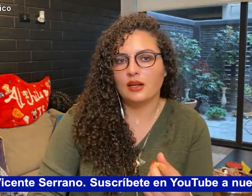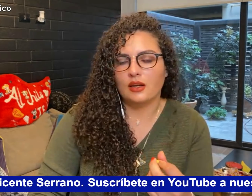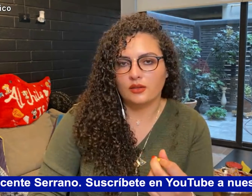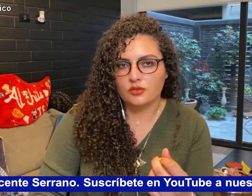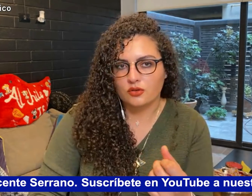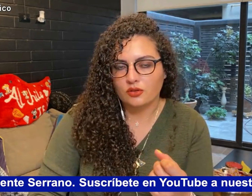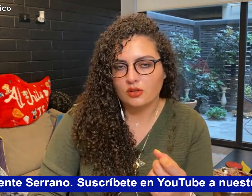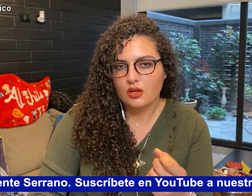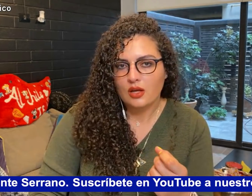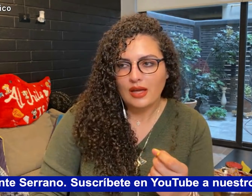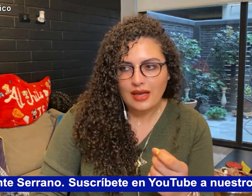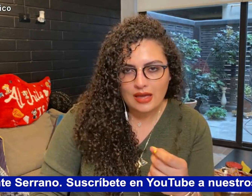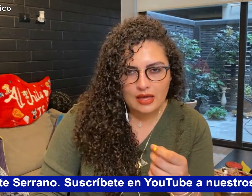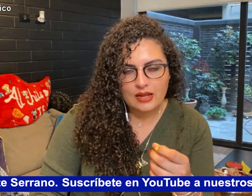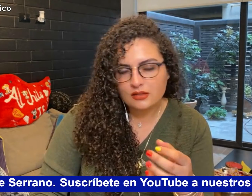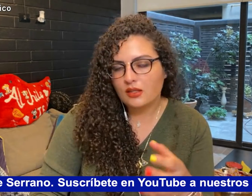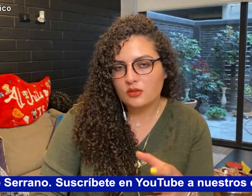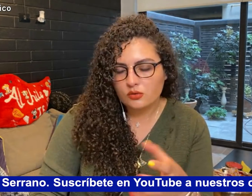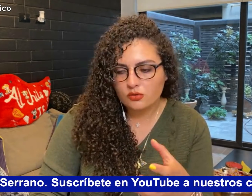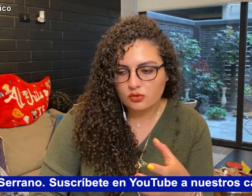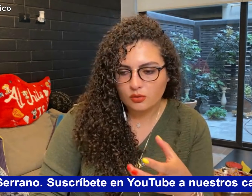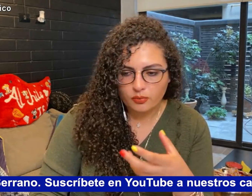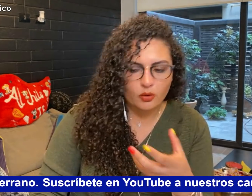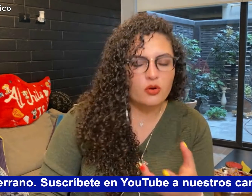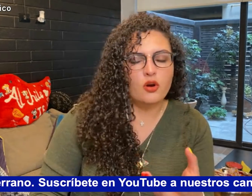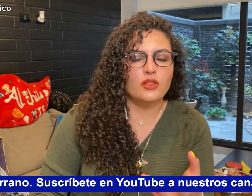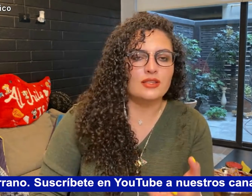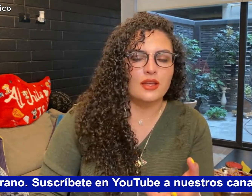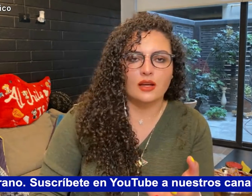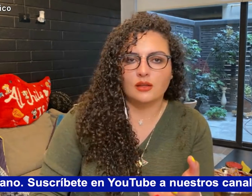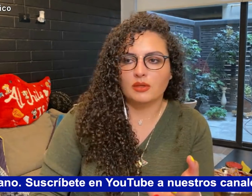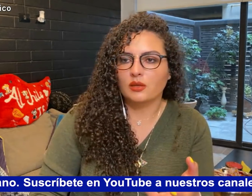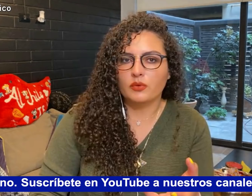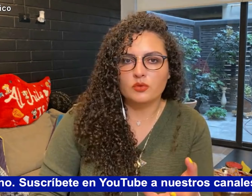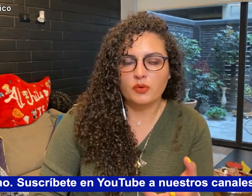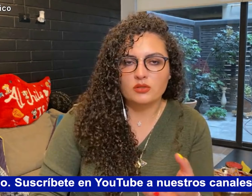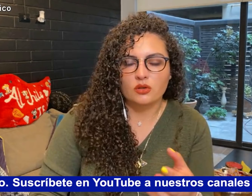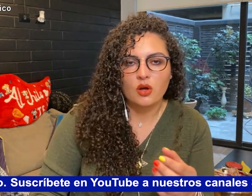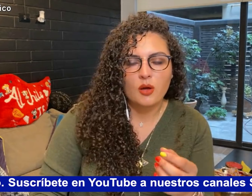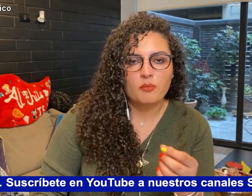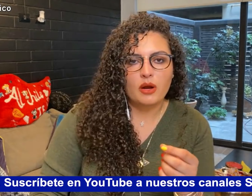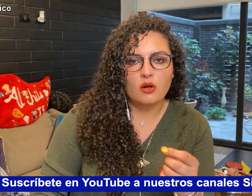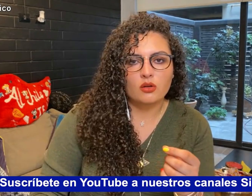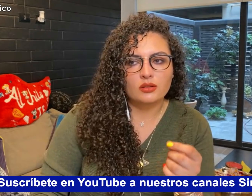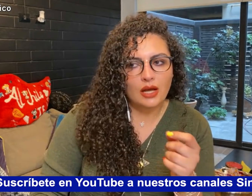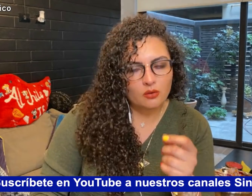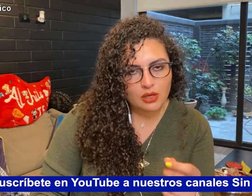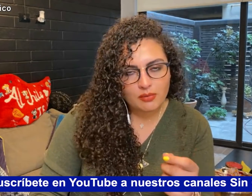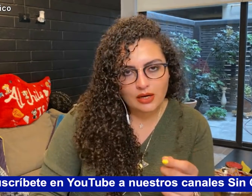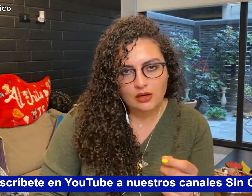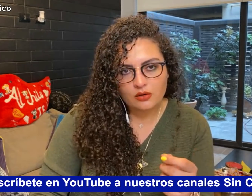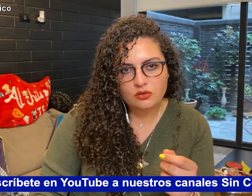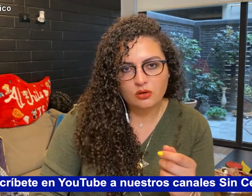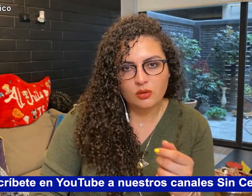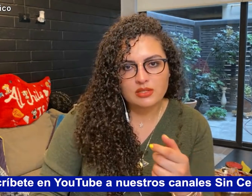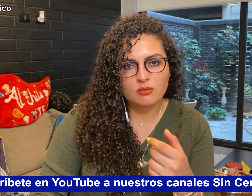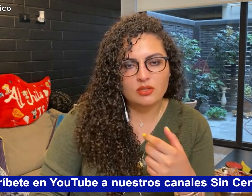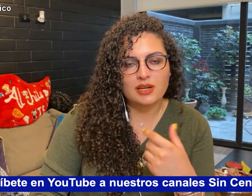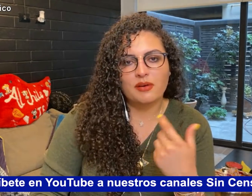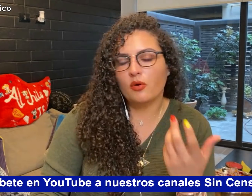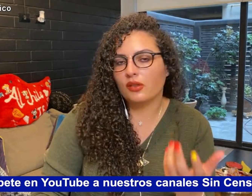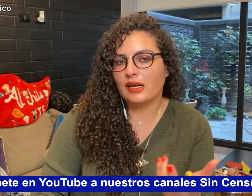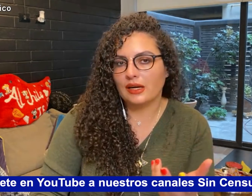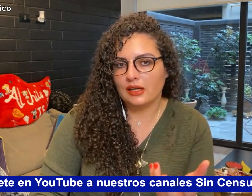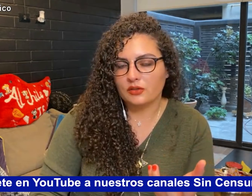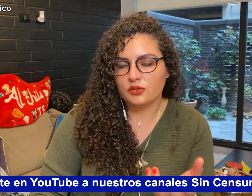que es la reelección. En este discurso, o no lo dice directamente, por supuesto, pero de alguna manera Lorenzo Córdoba se